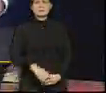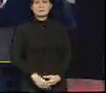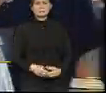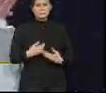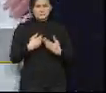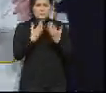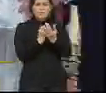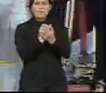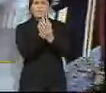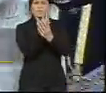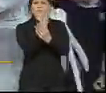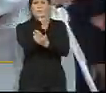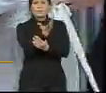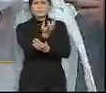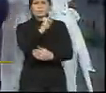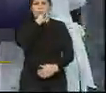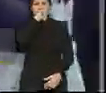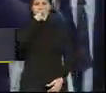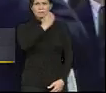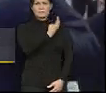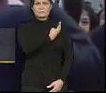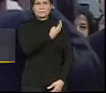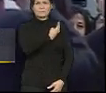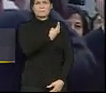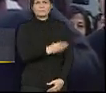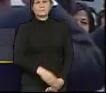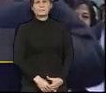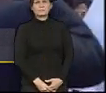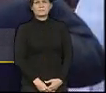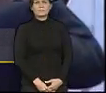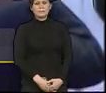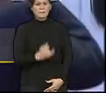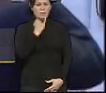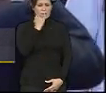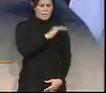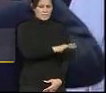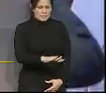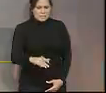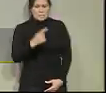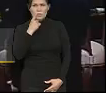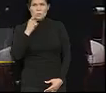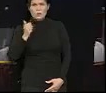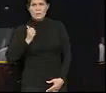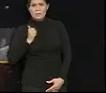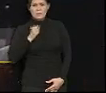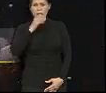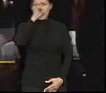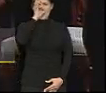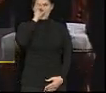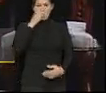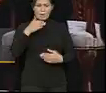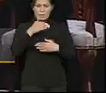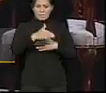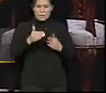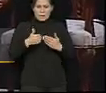Hace entrega de un ramo de flores al Papa Francisco. Niños y niñas de la ciudad de Luque hacen entrega de una